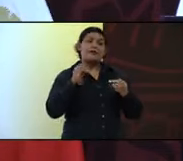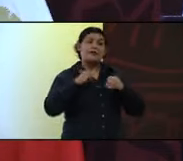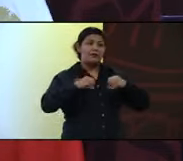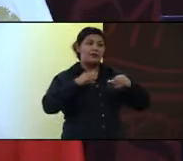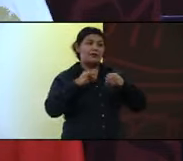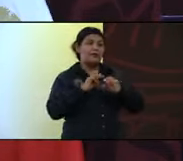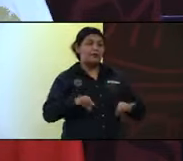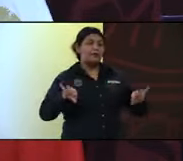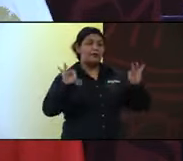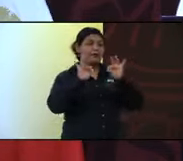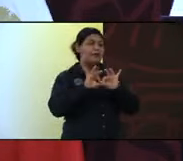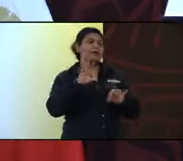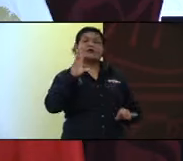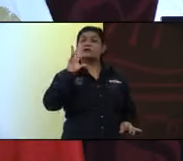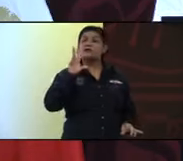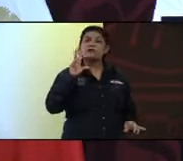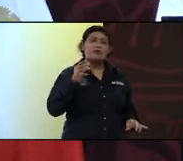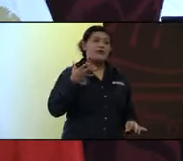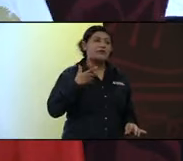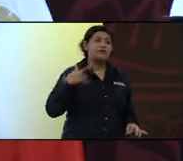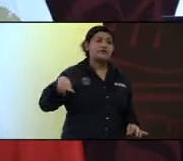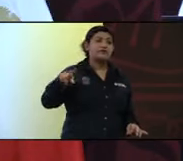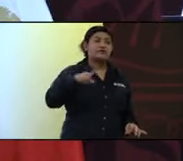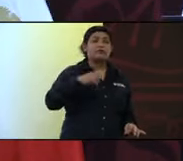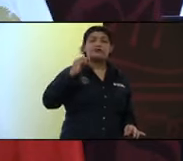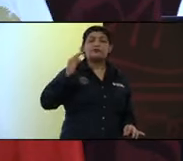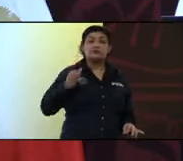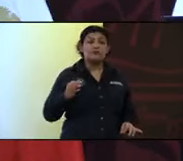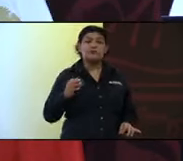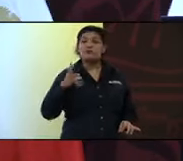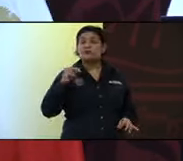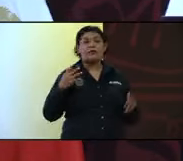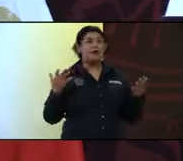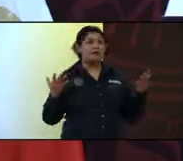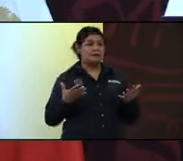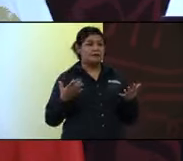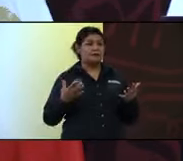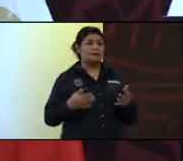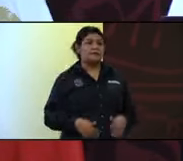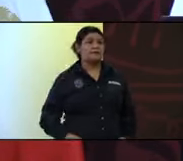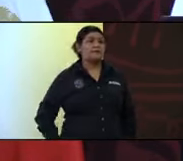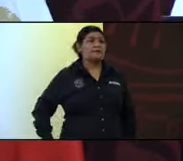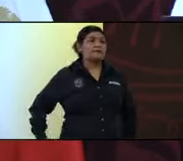como esa, si no tengo el consenso del pueblo, no lo vamos a hacer.